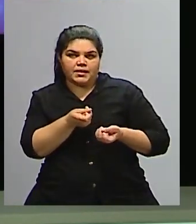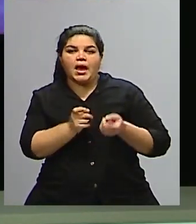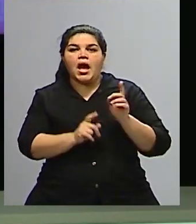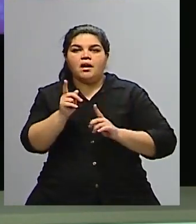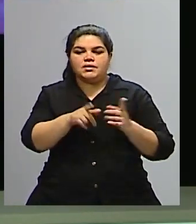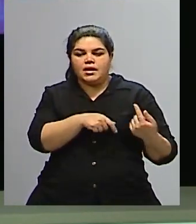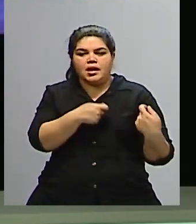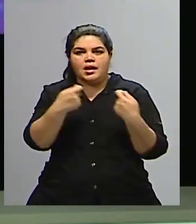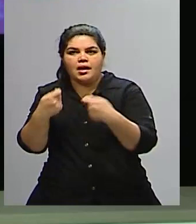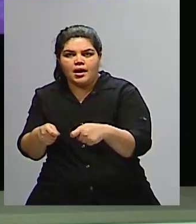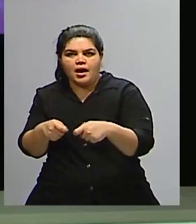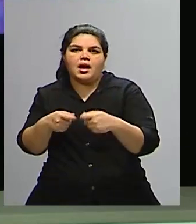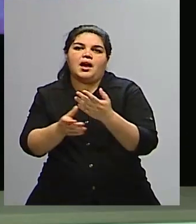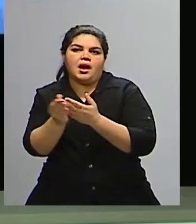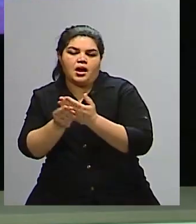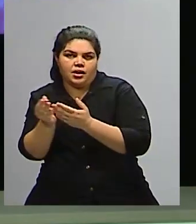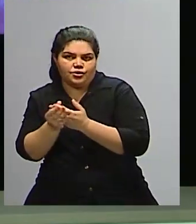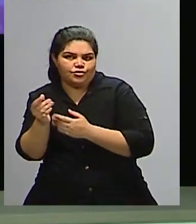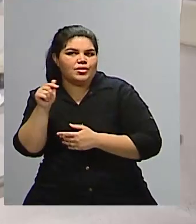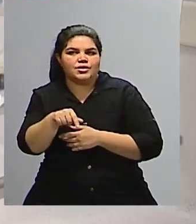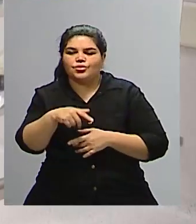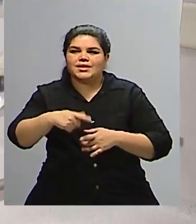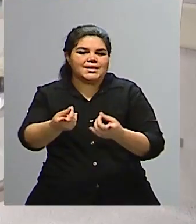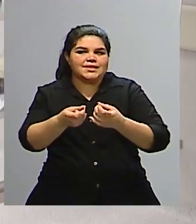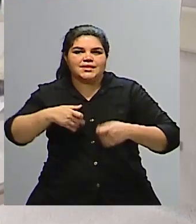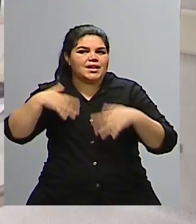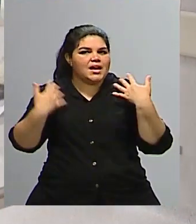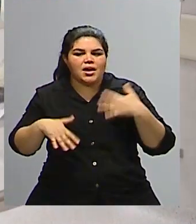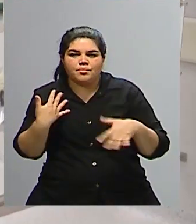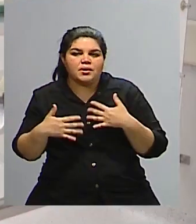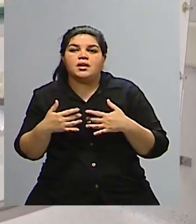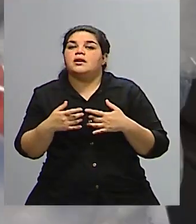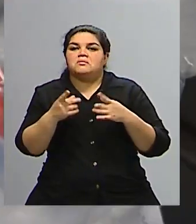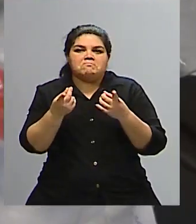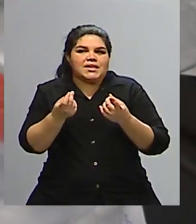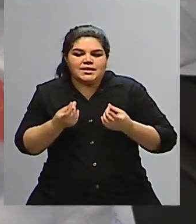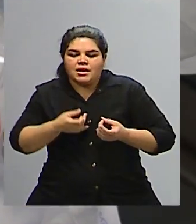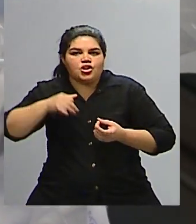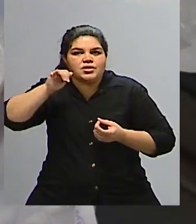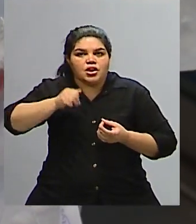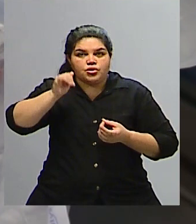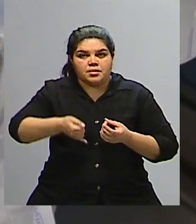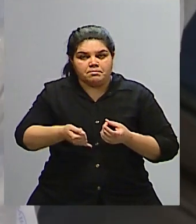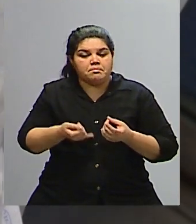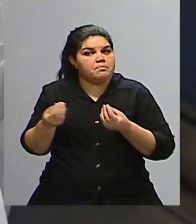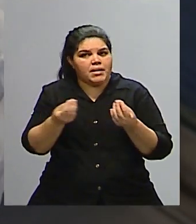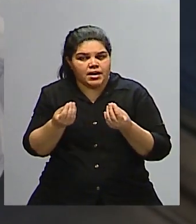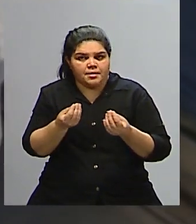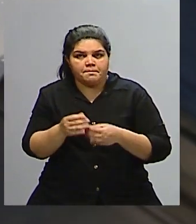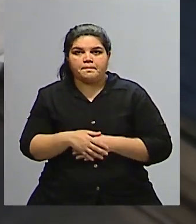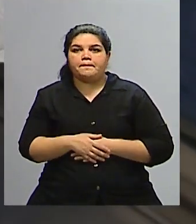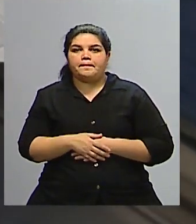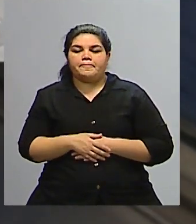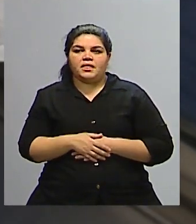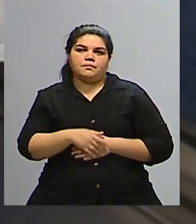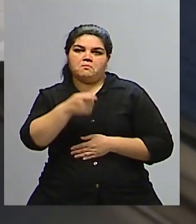indispensables, obligatorios, útiles y superfluos. De manera tal que para los dos primeros siempre exista presupuesto, para los terceros, los útiles, se gaste si